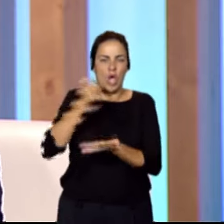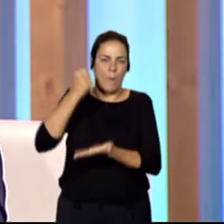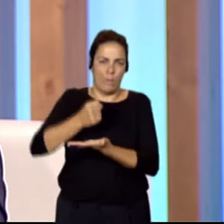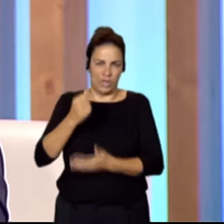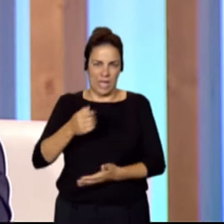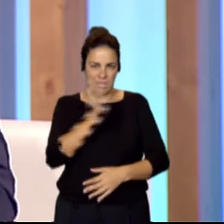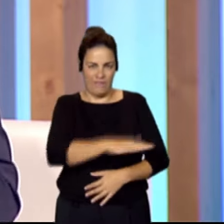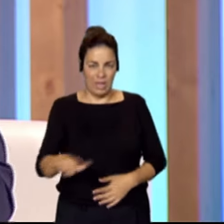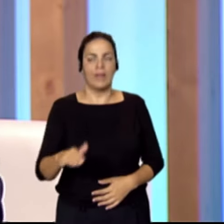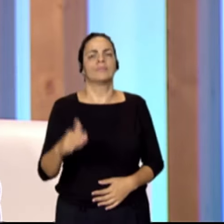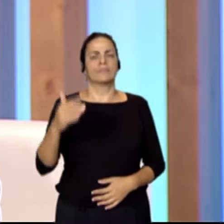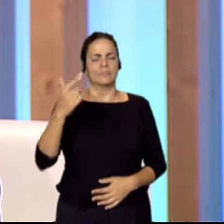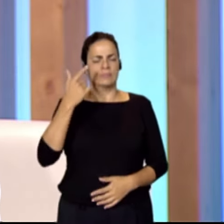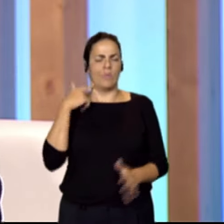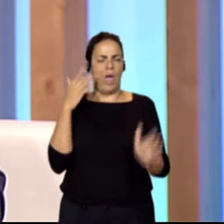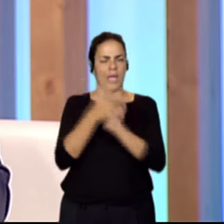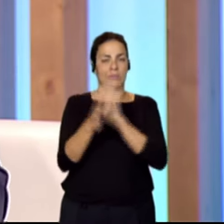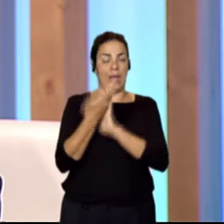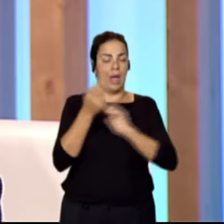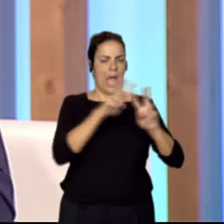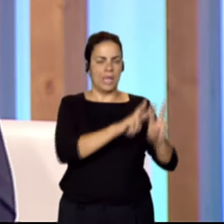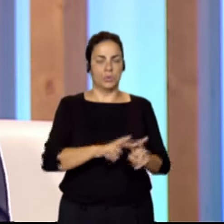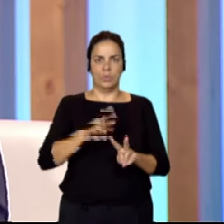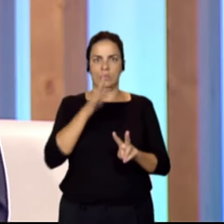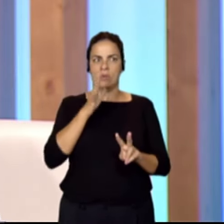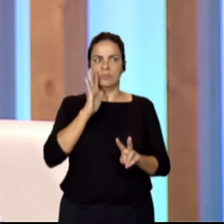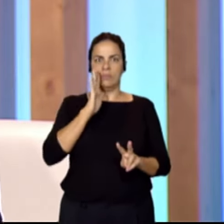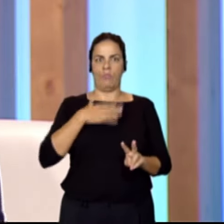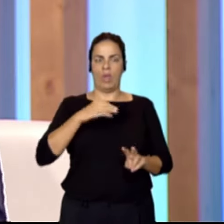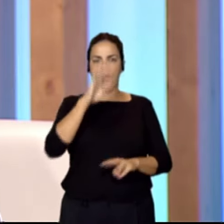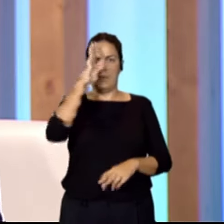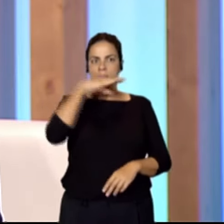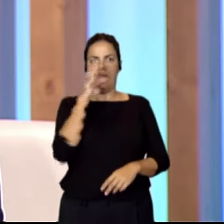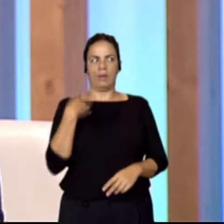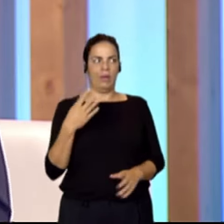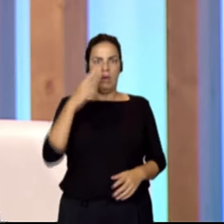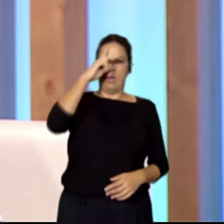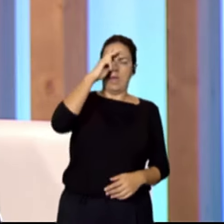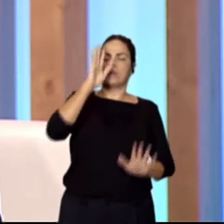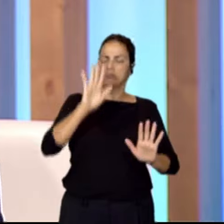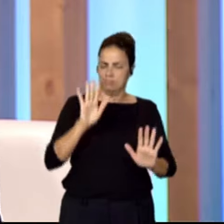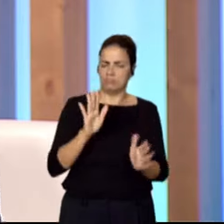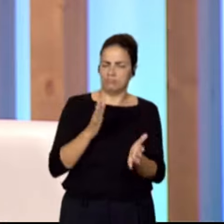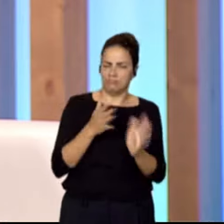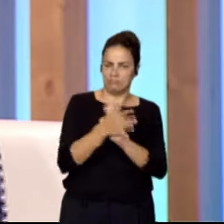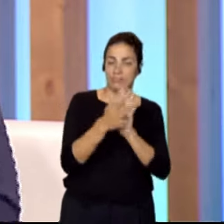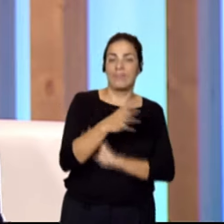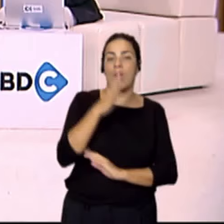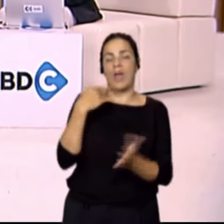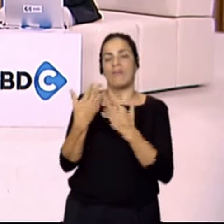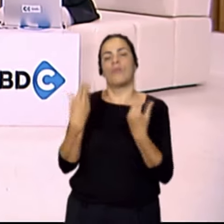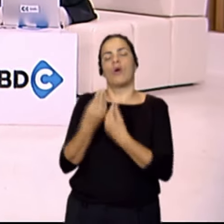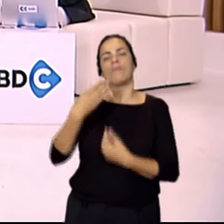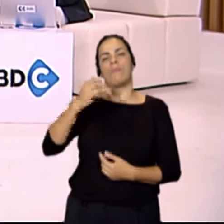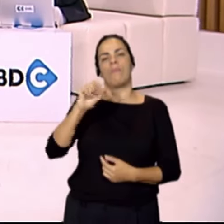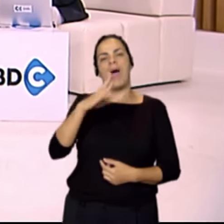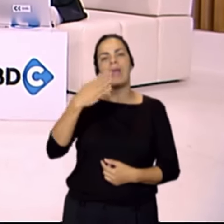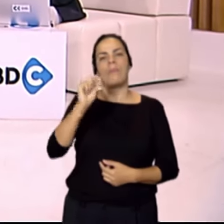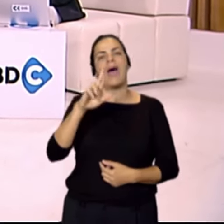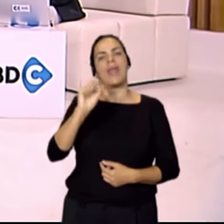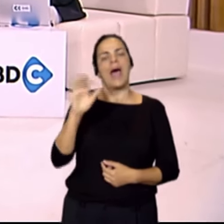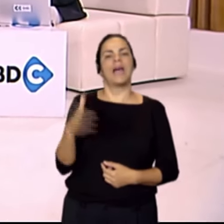sobre este estudio que a simple vista puede generar cierta preocupación entre las madres y los padres vamos a hablar de ello con Bárbara socas que es profesora investigadora de la